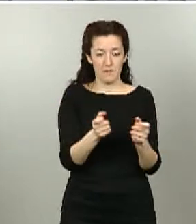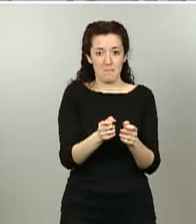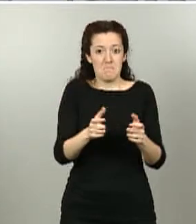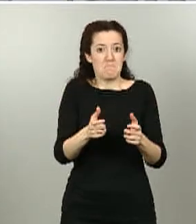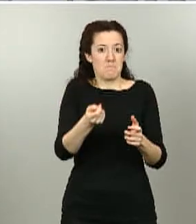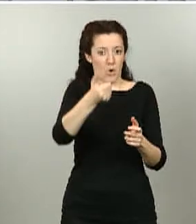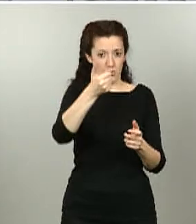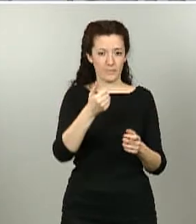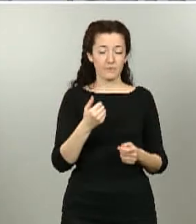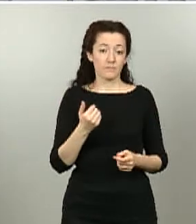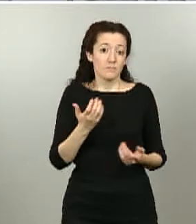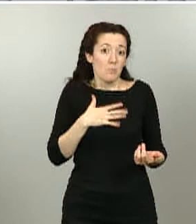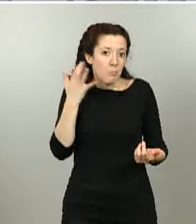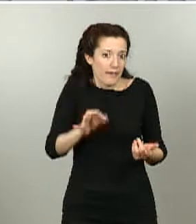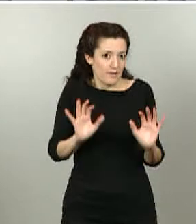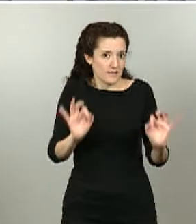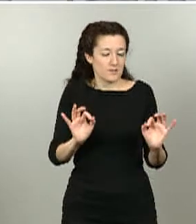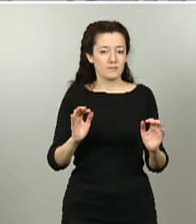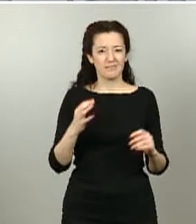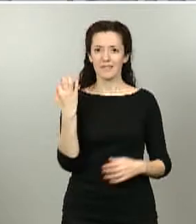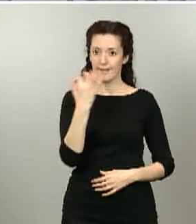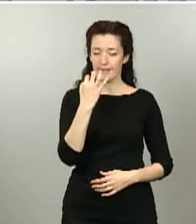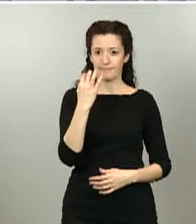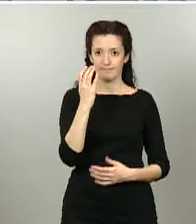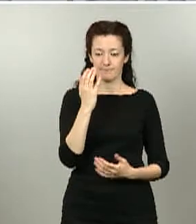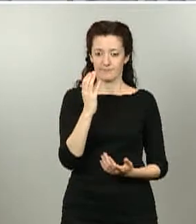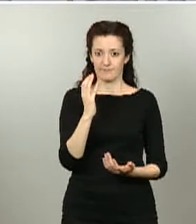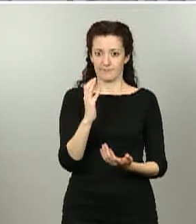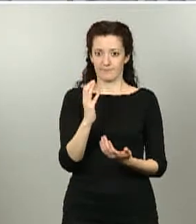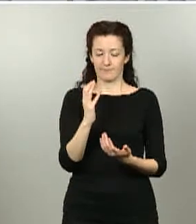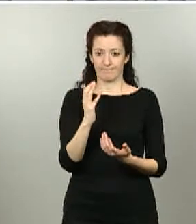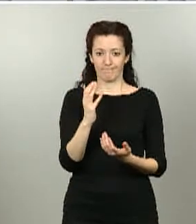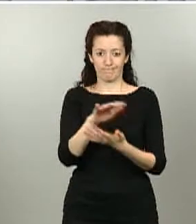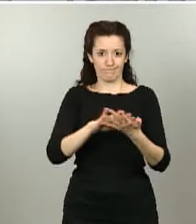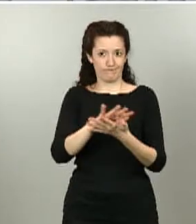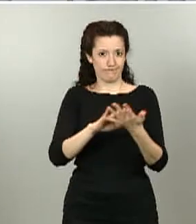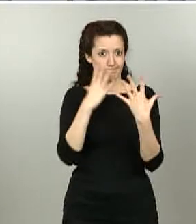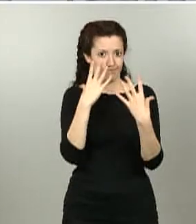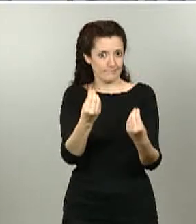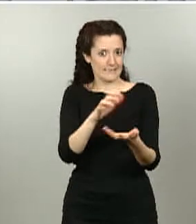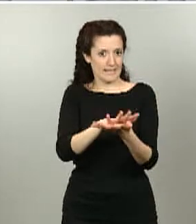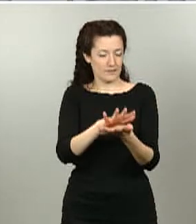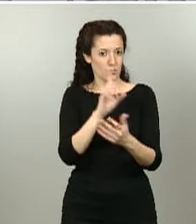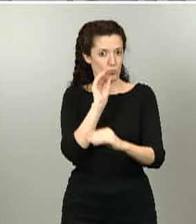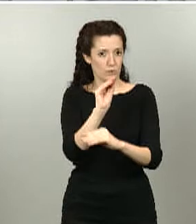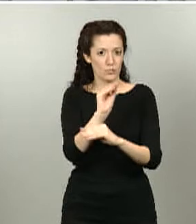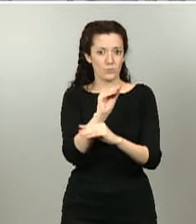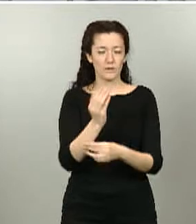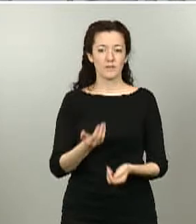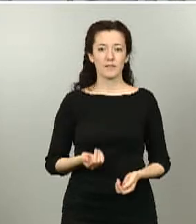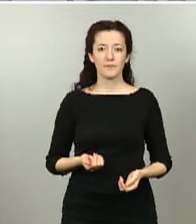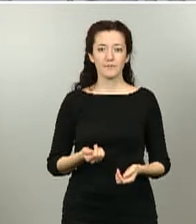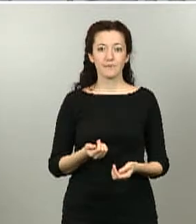comprobarlo, valorarlo con mucho cuidado, hay que tener mucha prudencia a la hora de interpretarlo. Estamos tratando de identificar todos estos